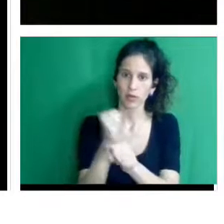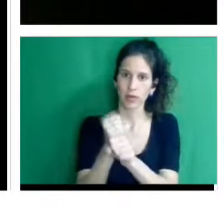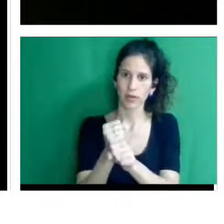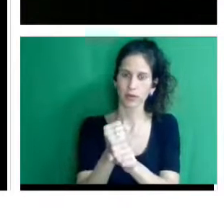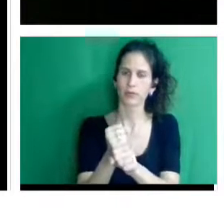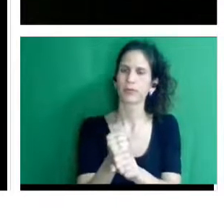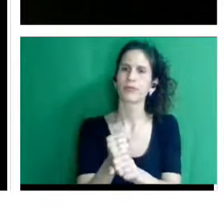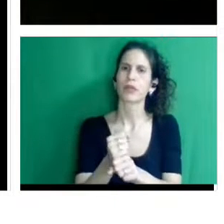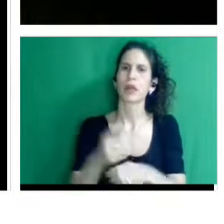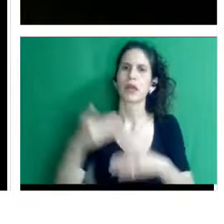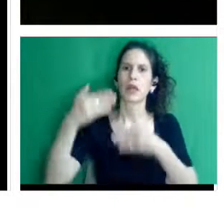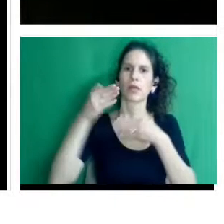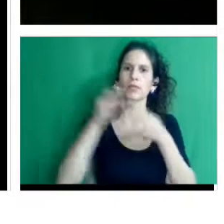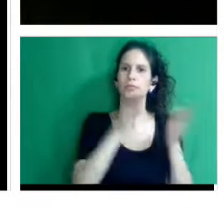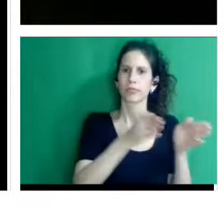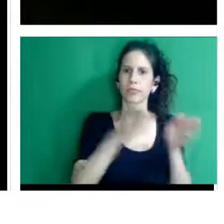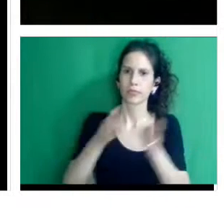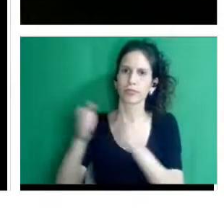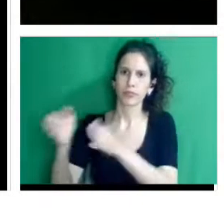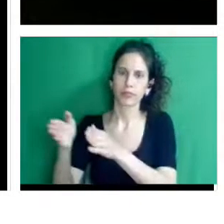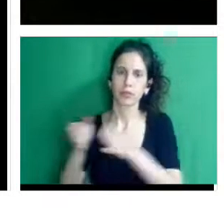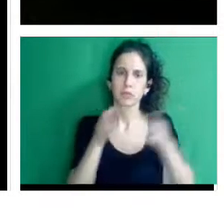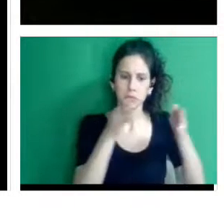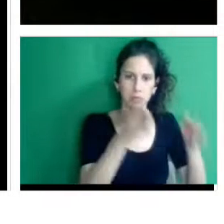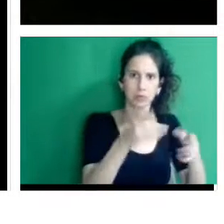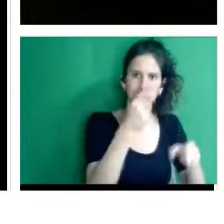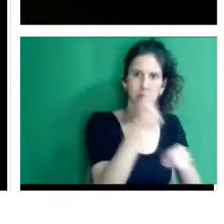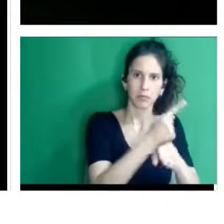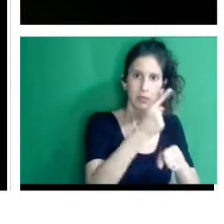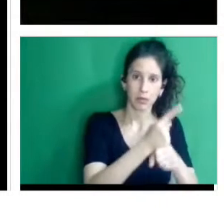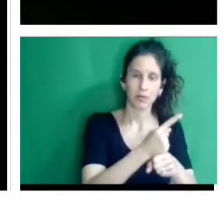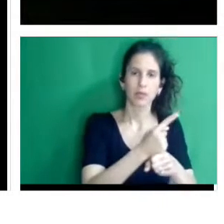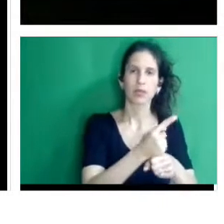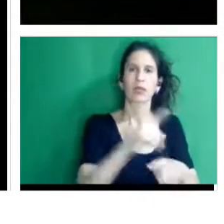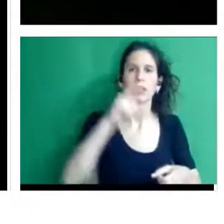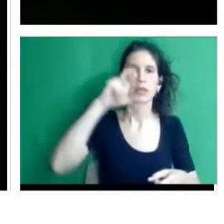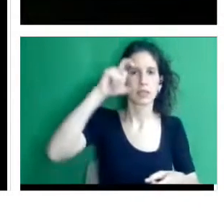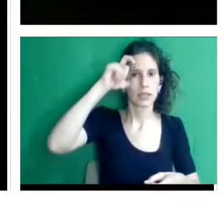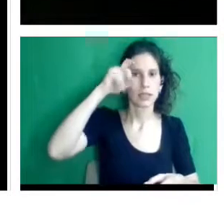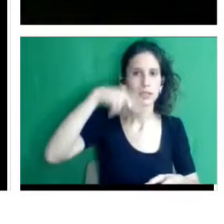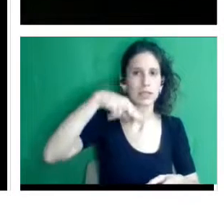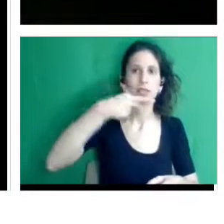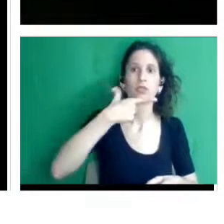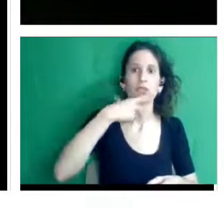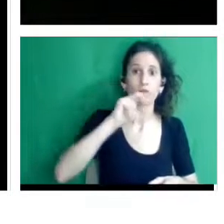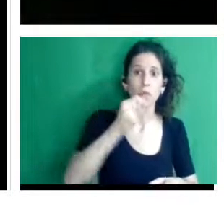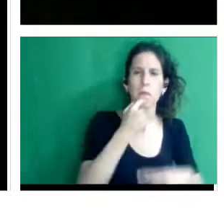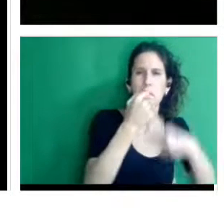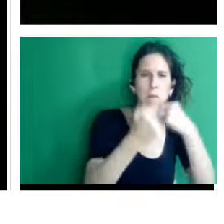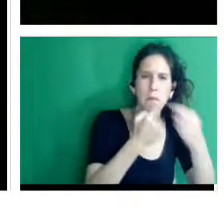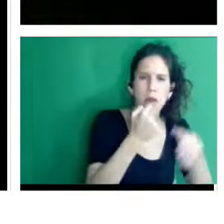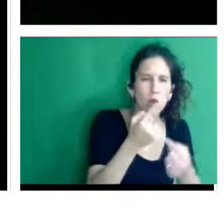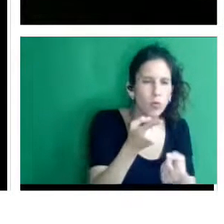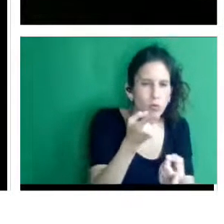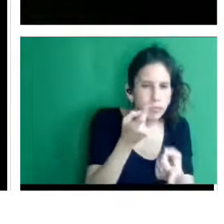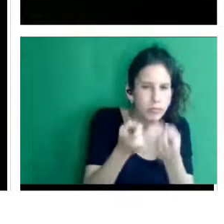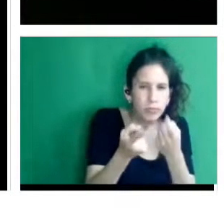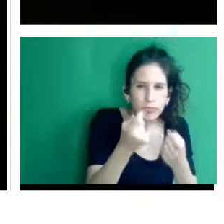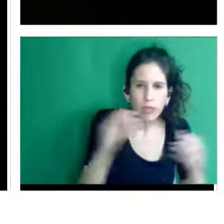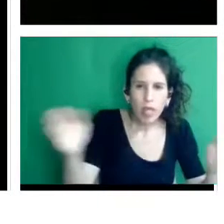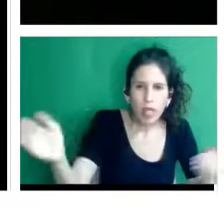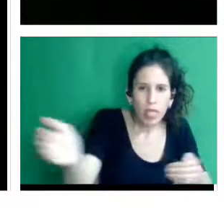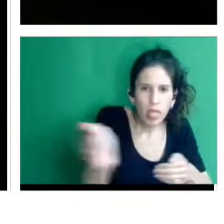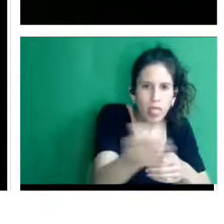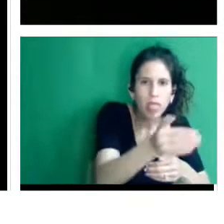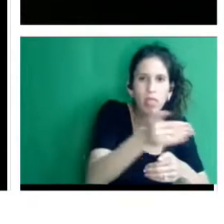se realizó un censo diagnóstico y evaluación de accesibilidad de los escenarios deportivos y su entorno.